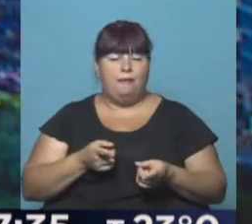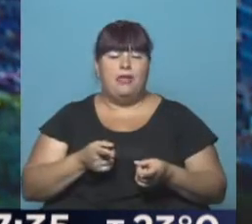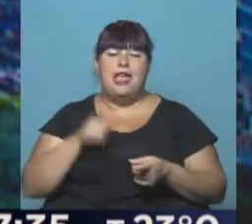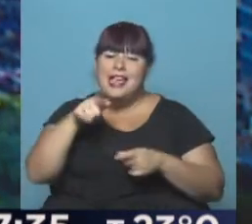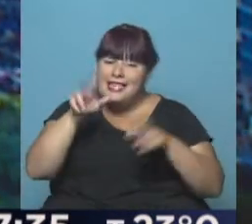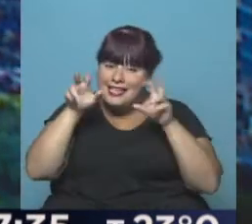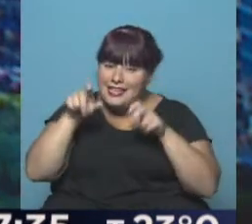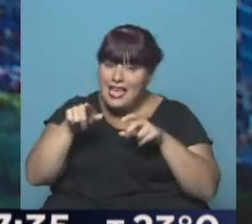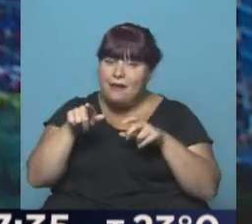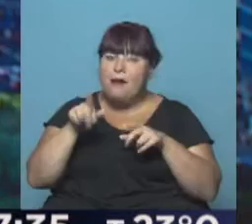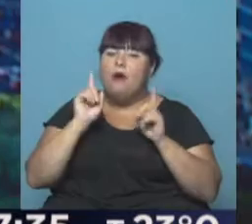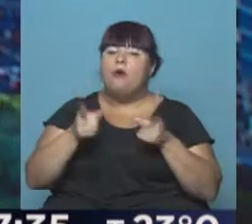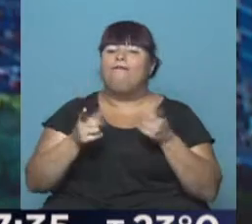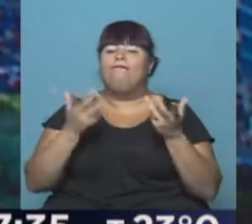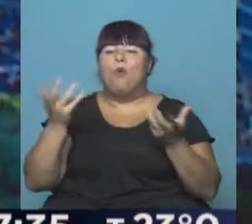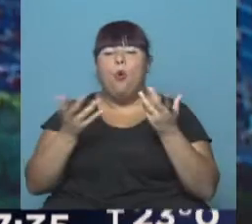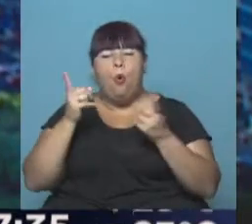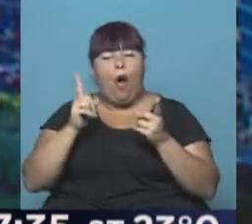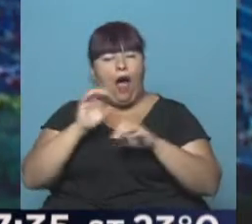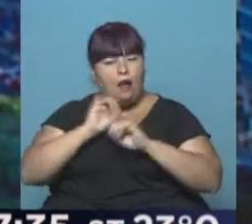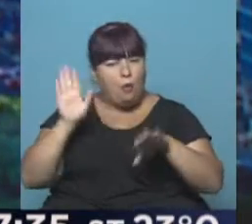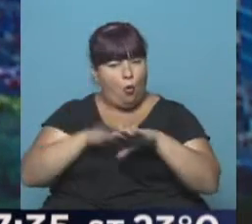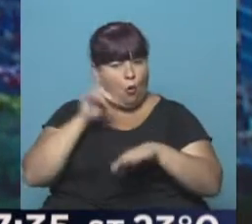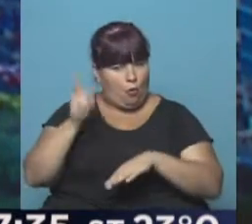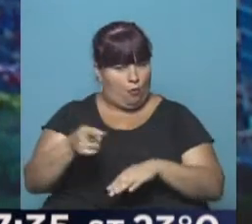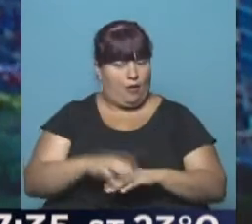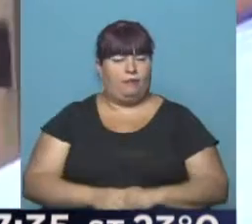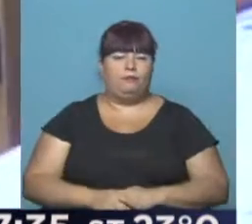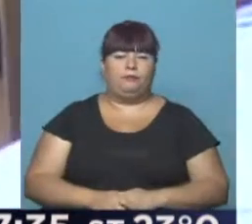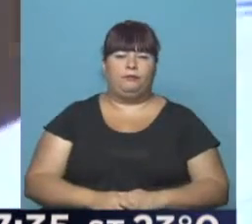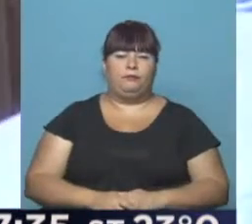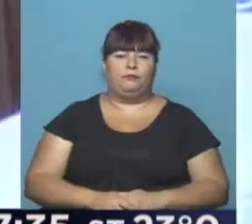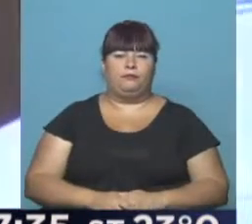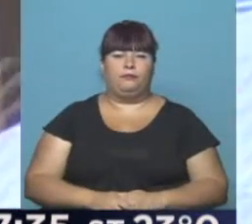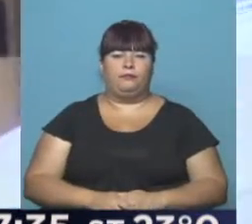esa causa algunos delitos que se le atribuyen.